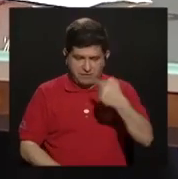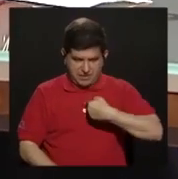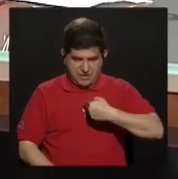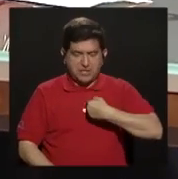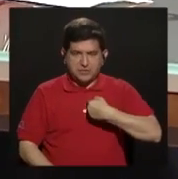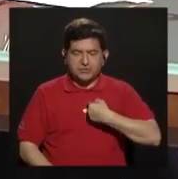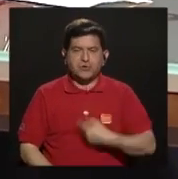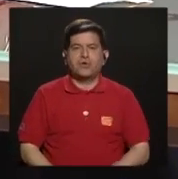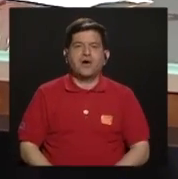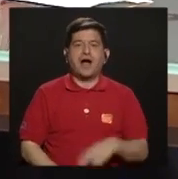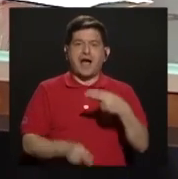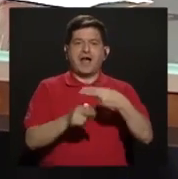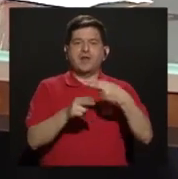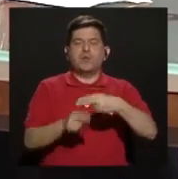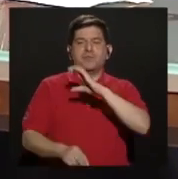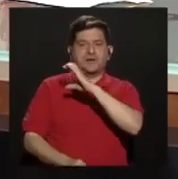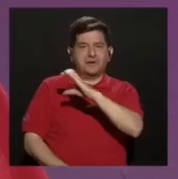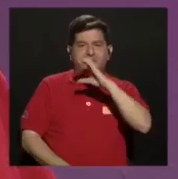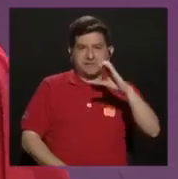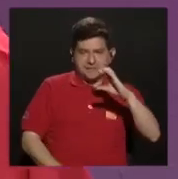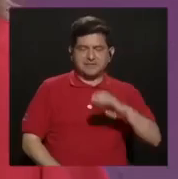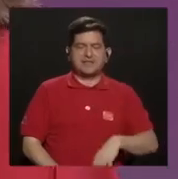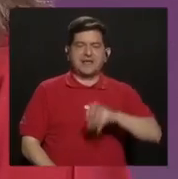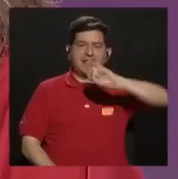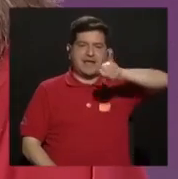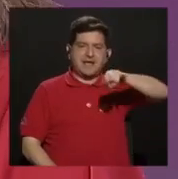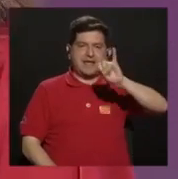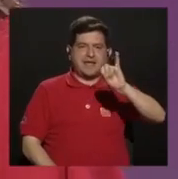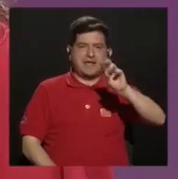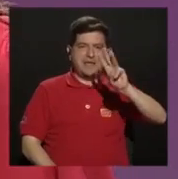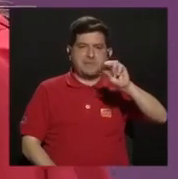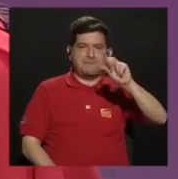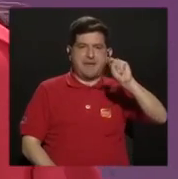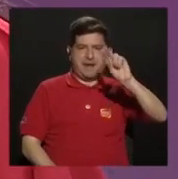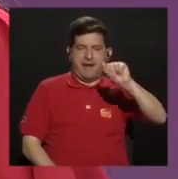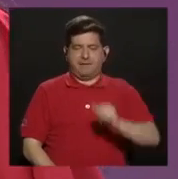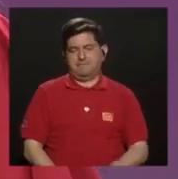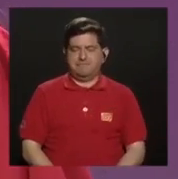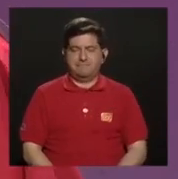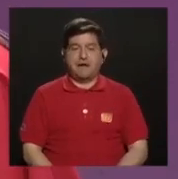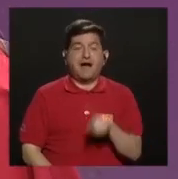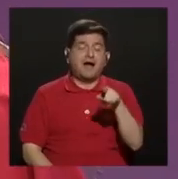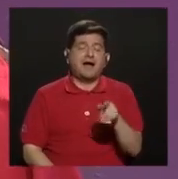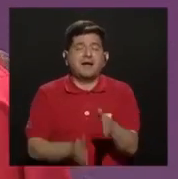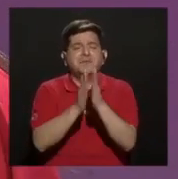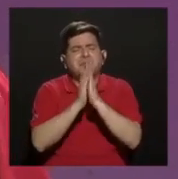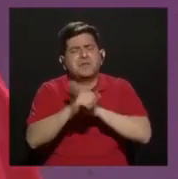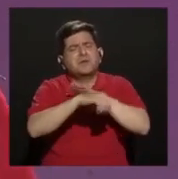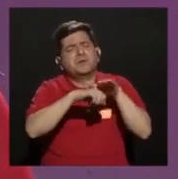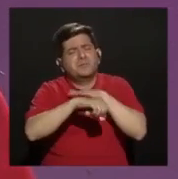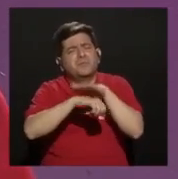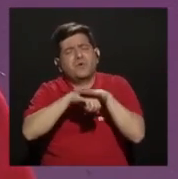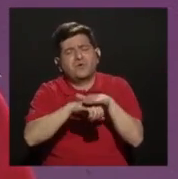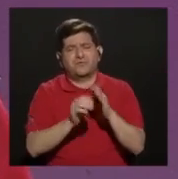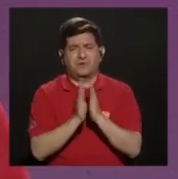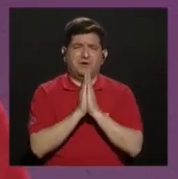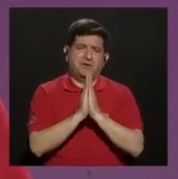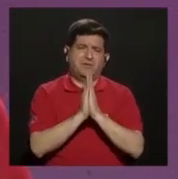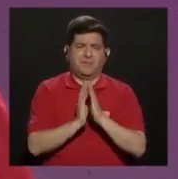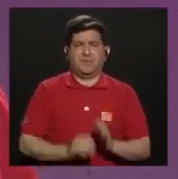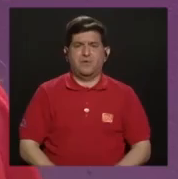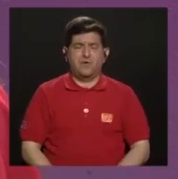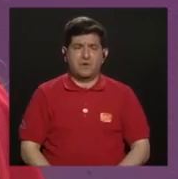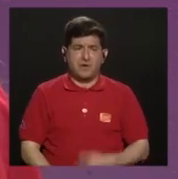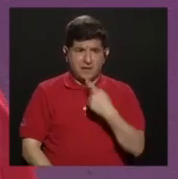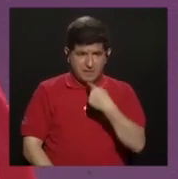Jimena. Entonces, es ahí donde nosotras venimos. Por favor, usted será tan amable